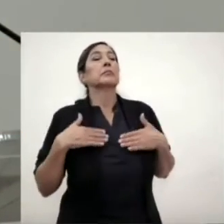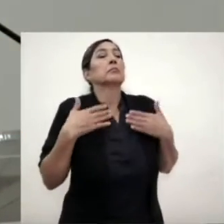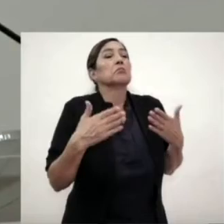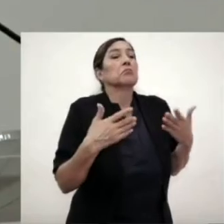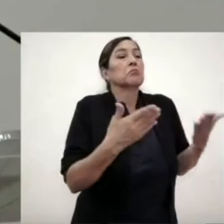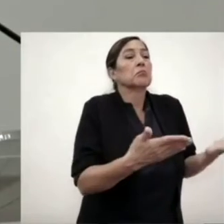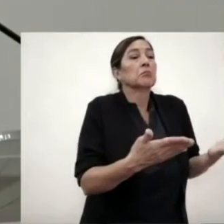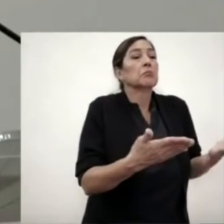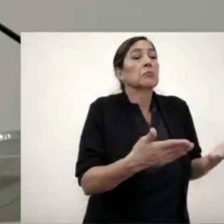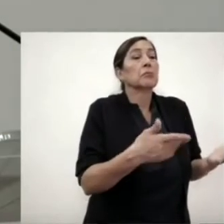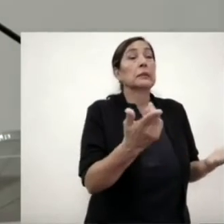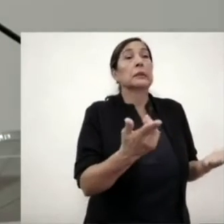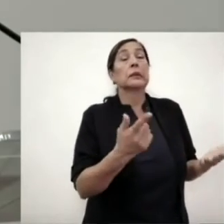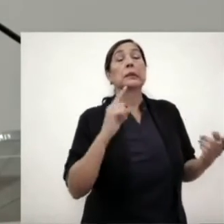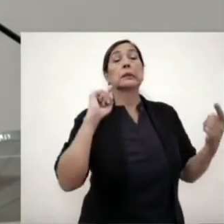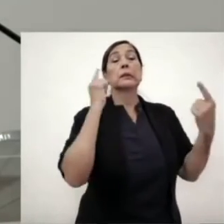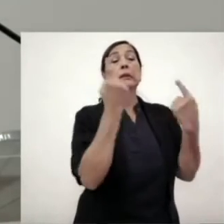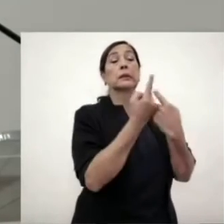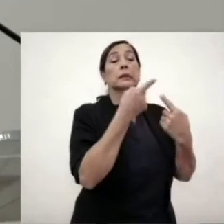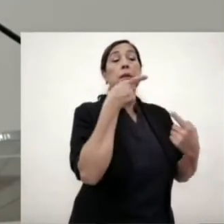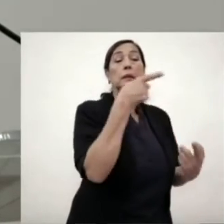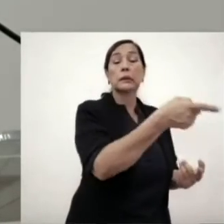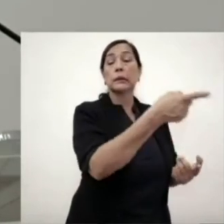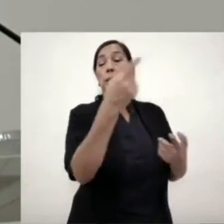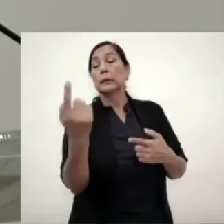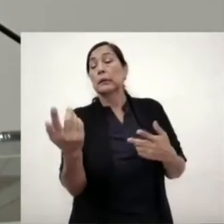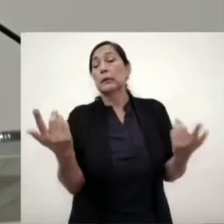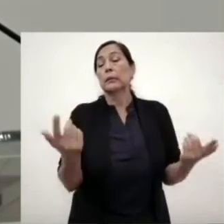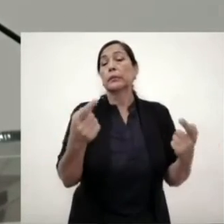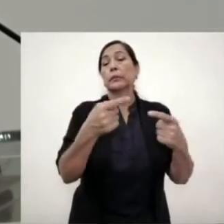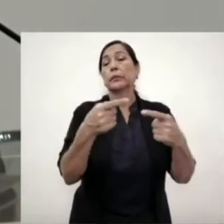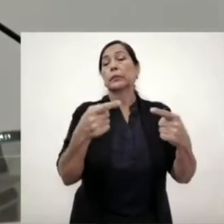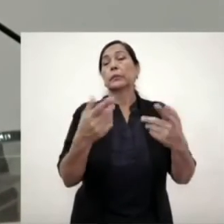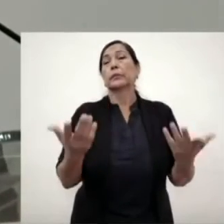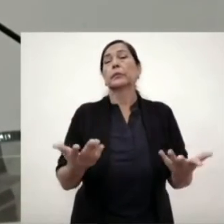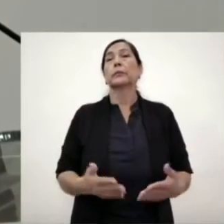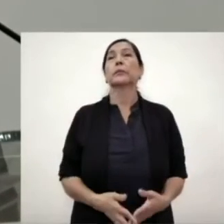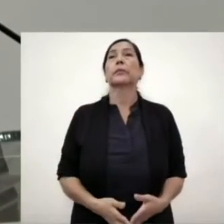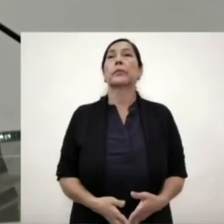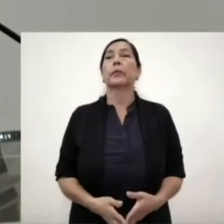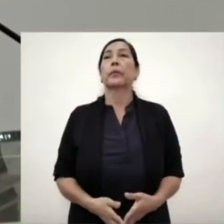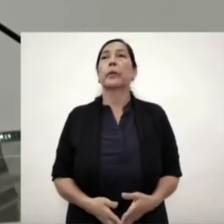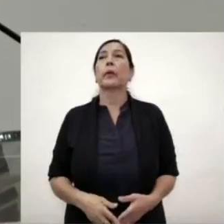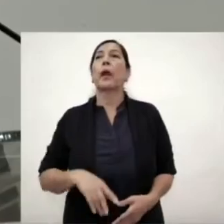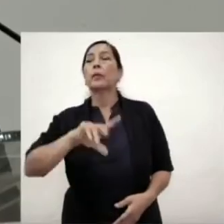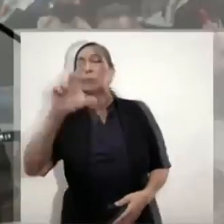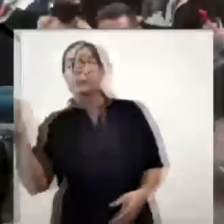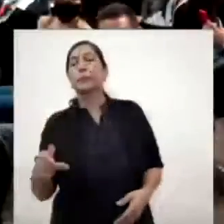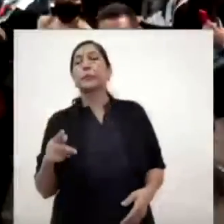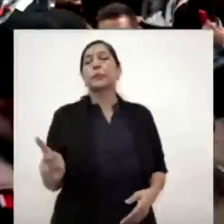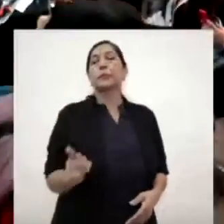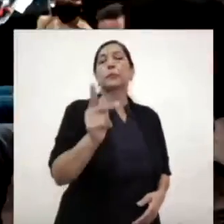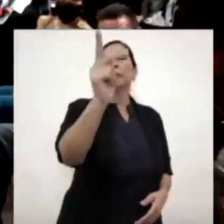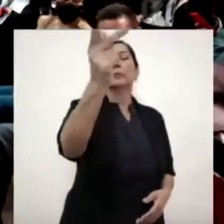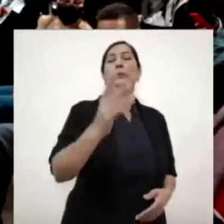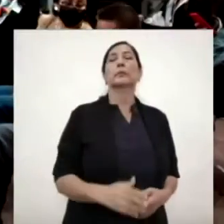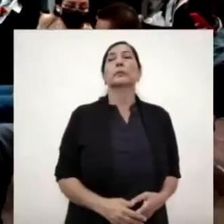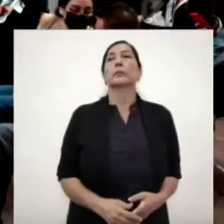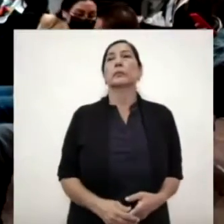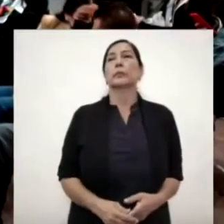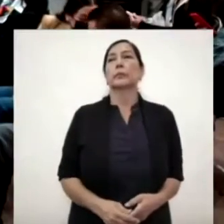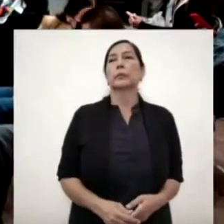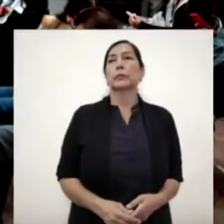su agresor. Entonces, cero impunidad. Gracias. Siguiente pregunta, Enrique Covarrubias, medio El Pregonero de